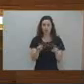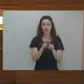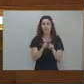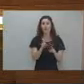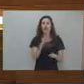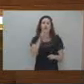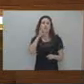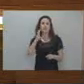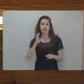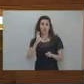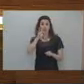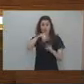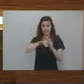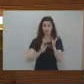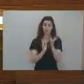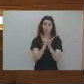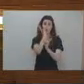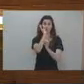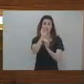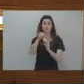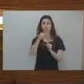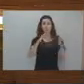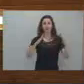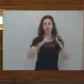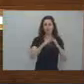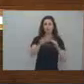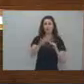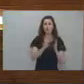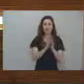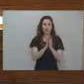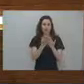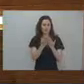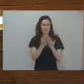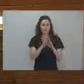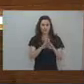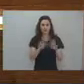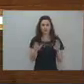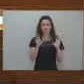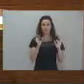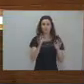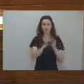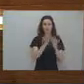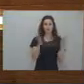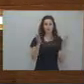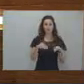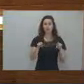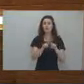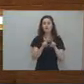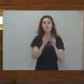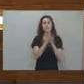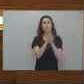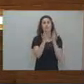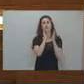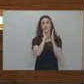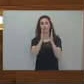que trabajaba en los hornos, pero que cuando llegaba a casa solo pensaba en comprarse un libro. Y cuando no tenía un libro a mano, lo que hacía es revisar las entradas de una enciclopedia.